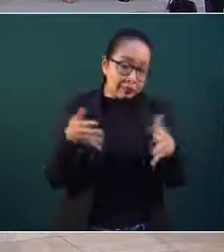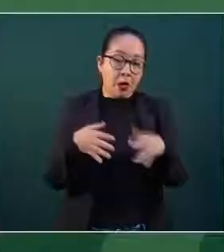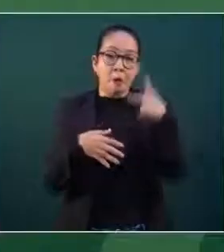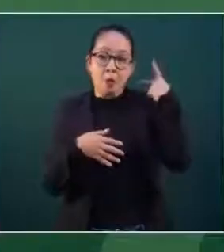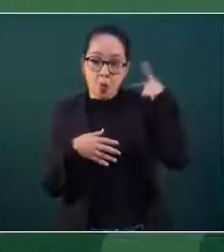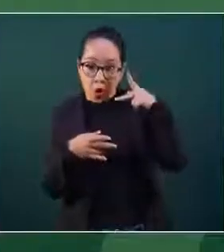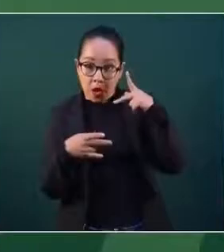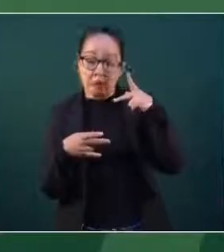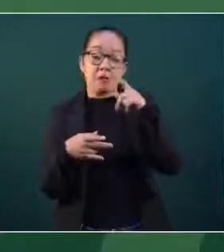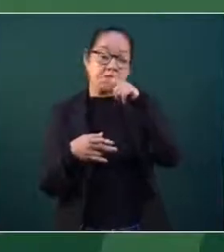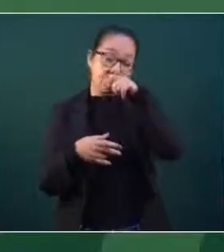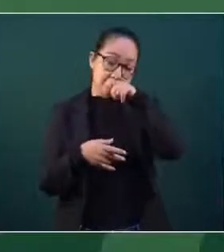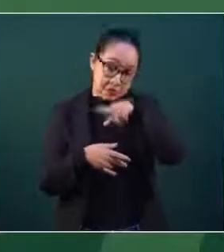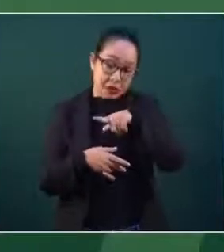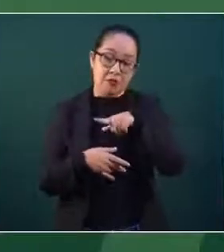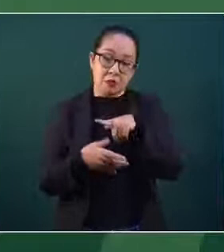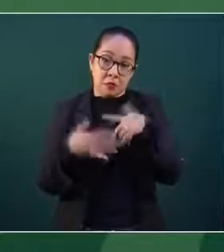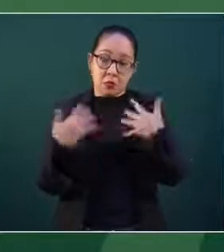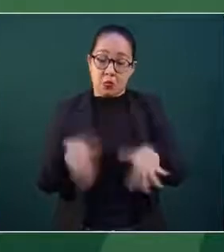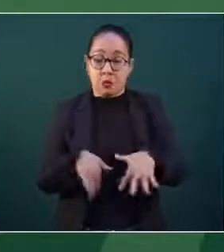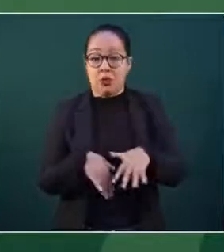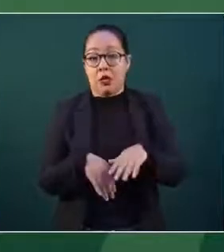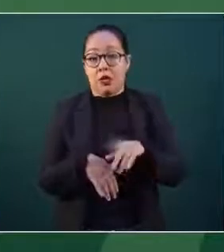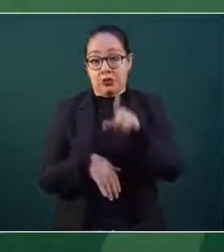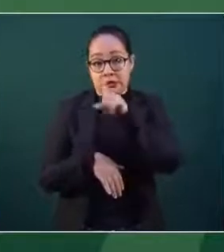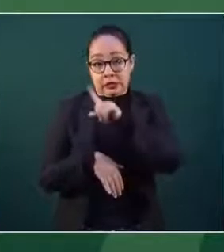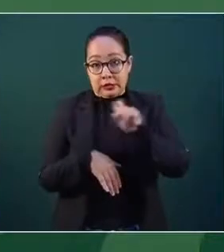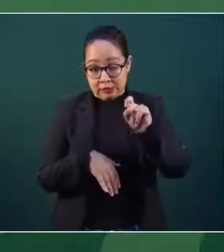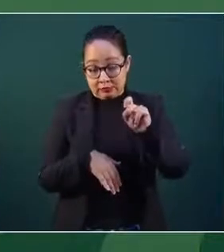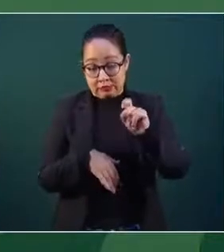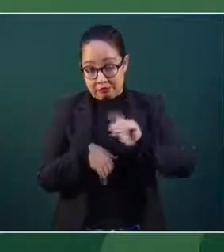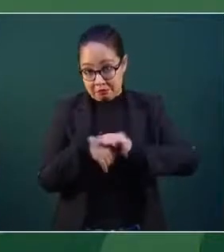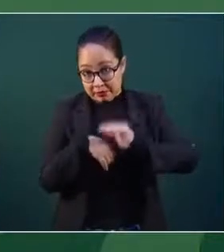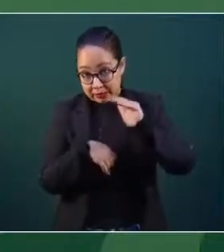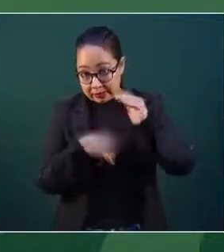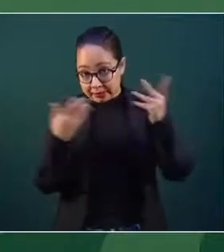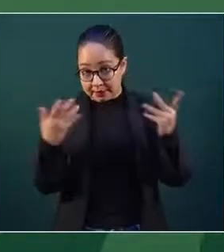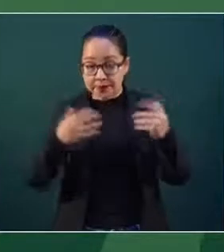Puebla también más de 100,